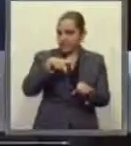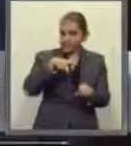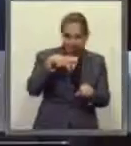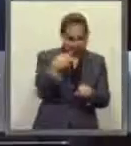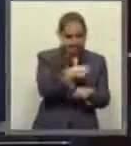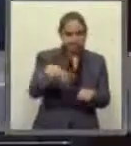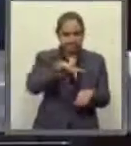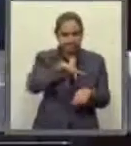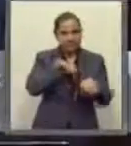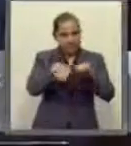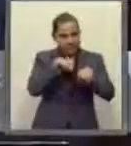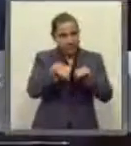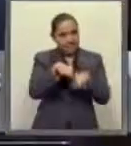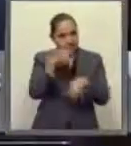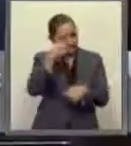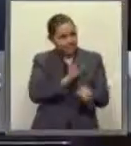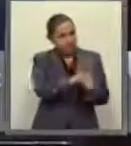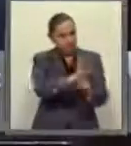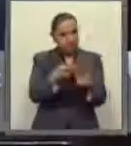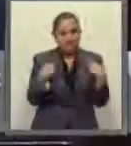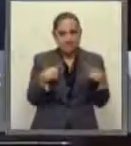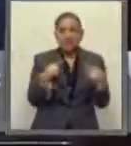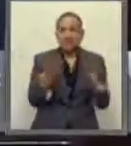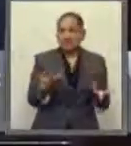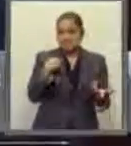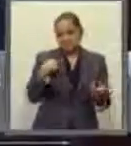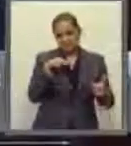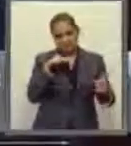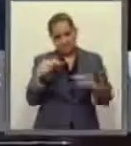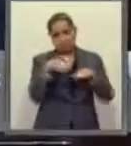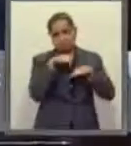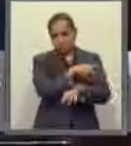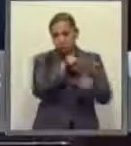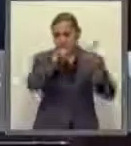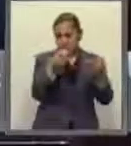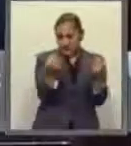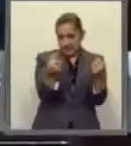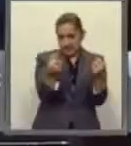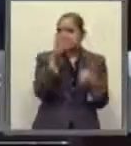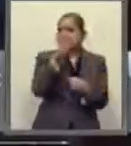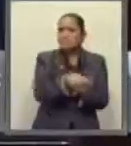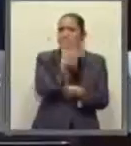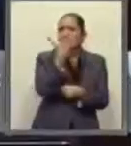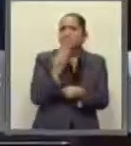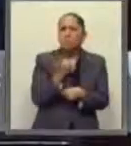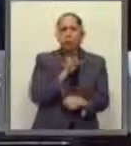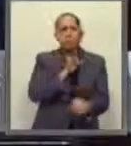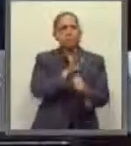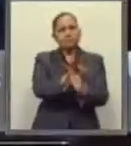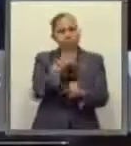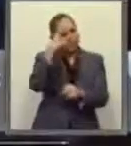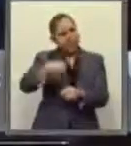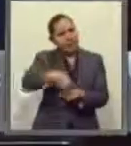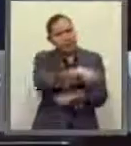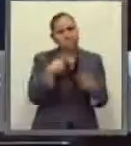a nuestra consideración en el caso de la producción de leche no se está cumpliendo cabalmente sin